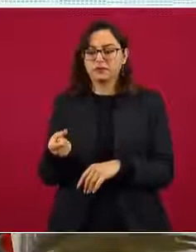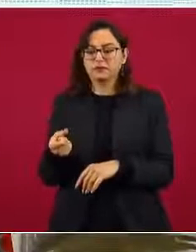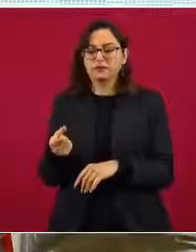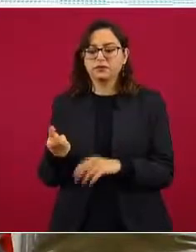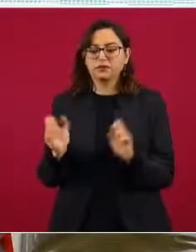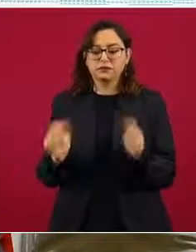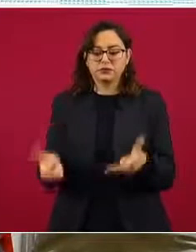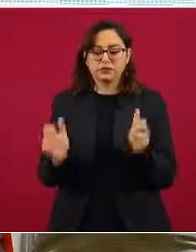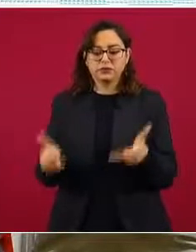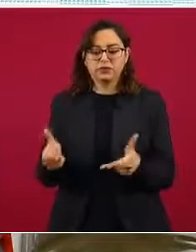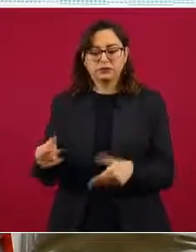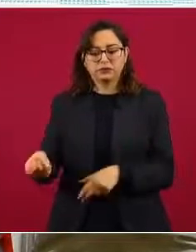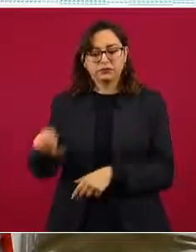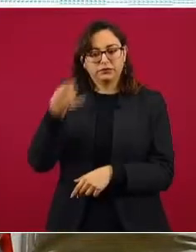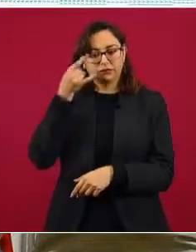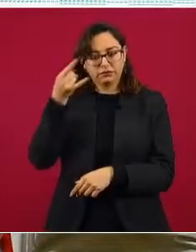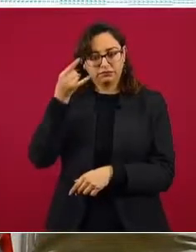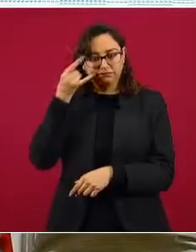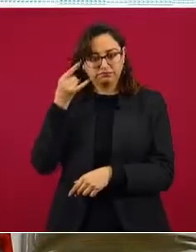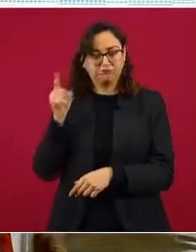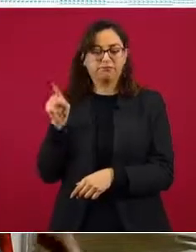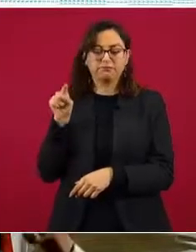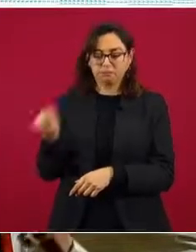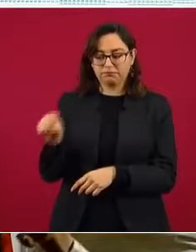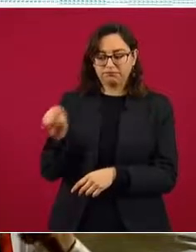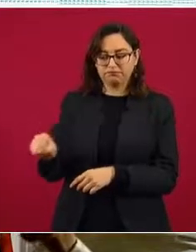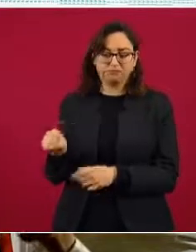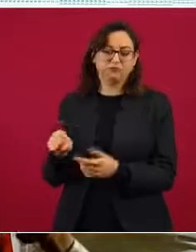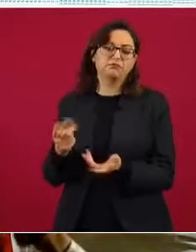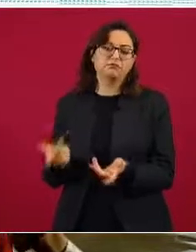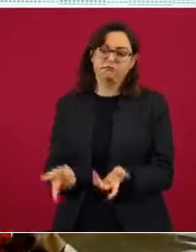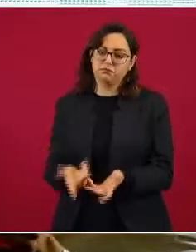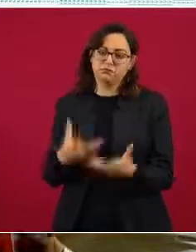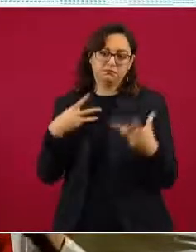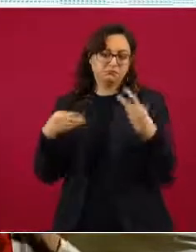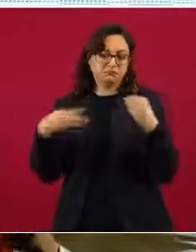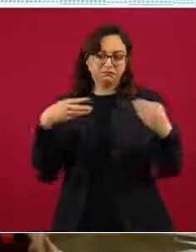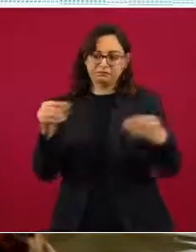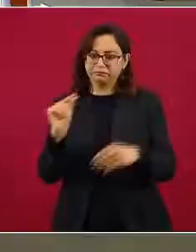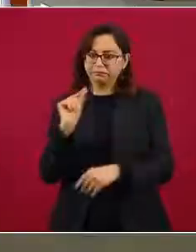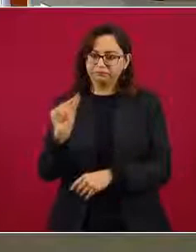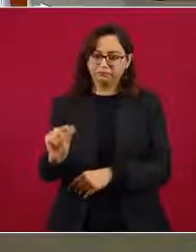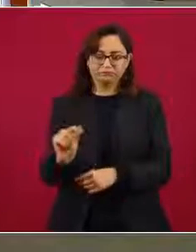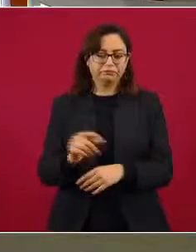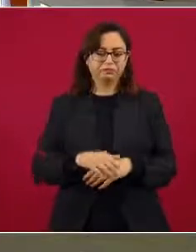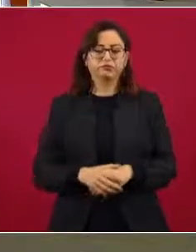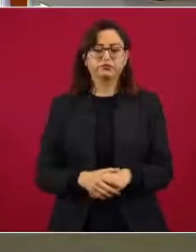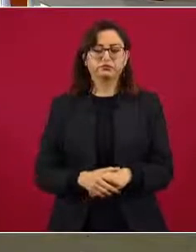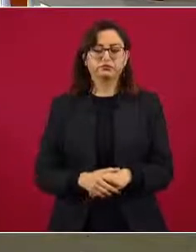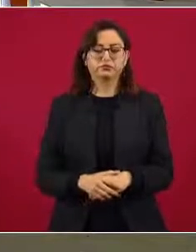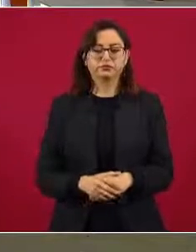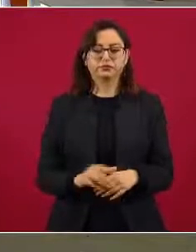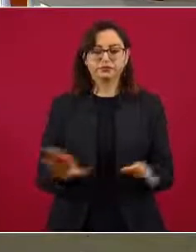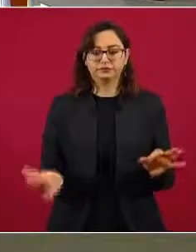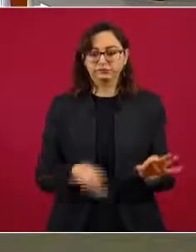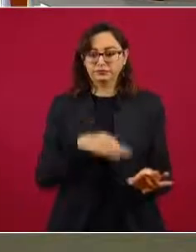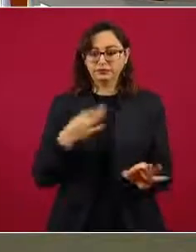y Campeche como entidades con una mínima actividad epidémica. Esto es todo, presidente.